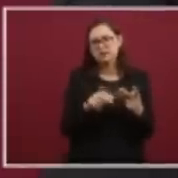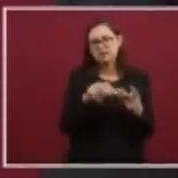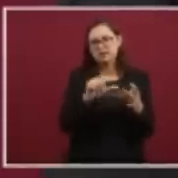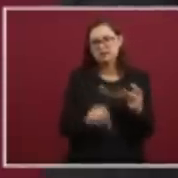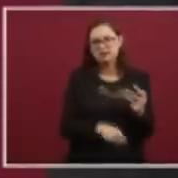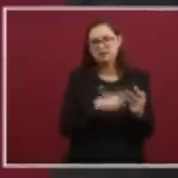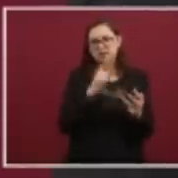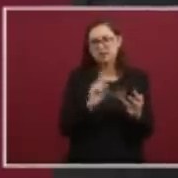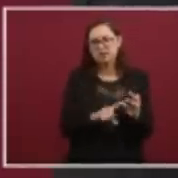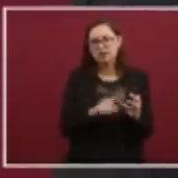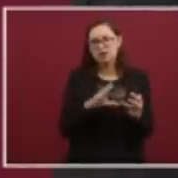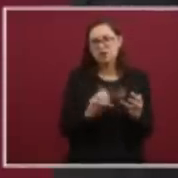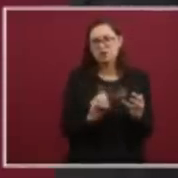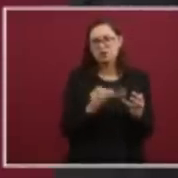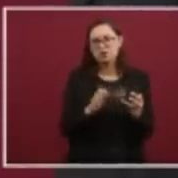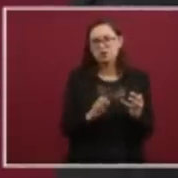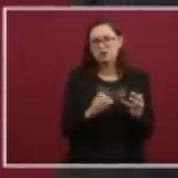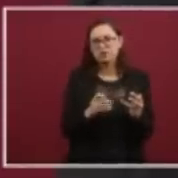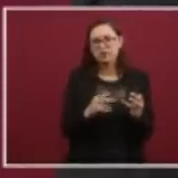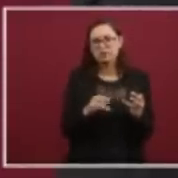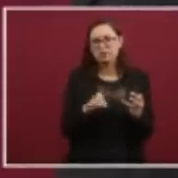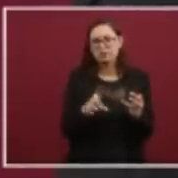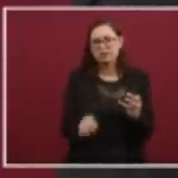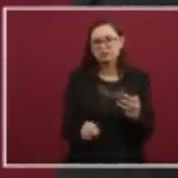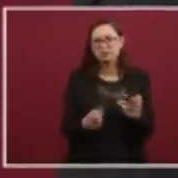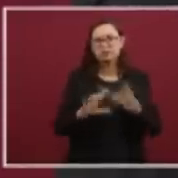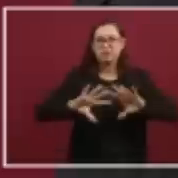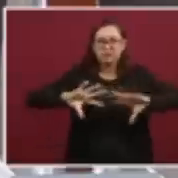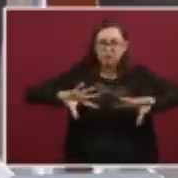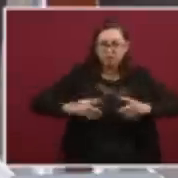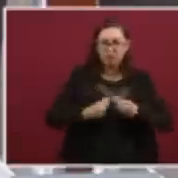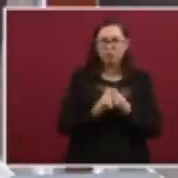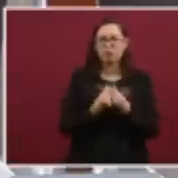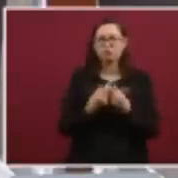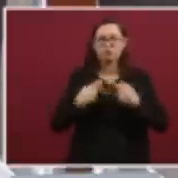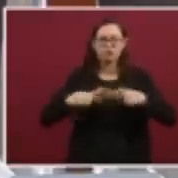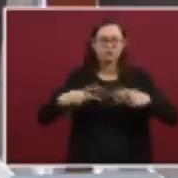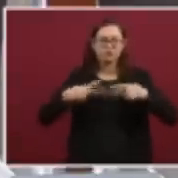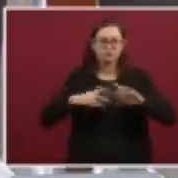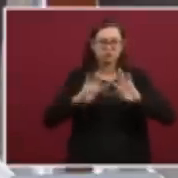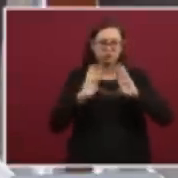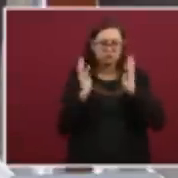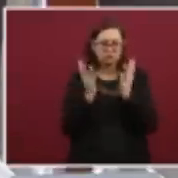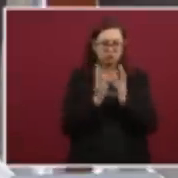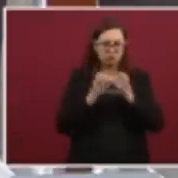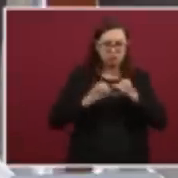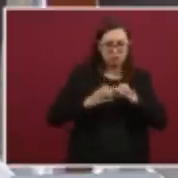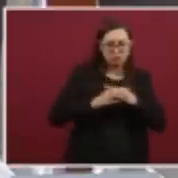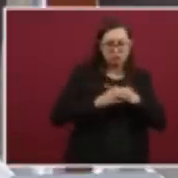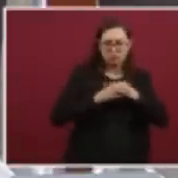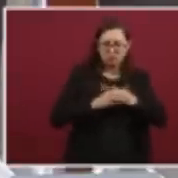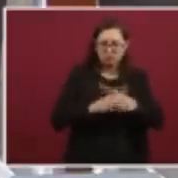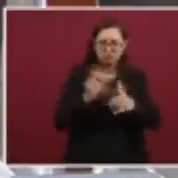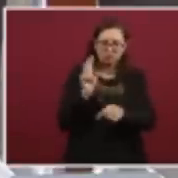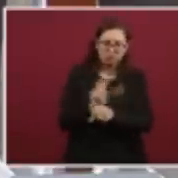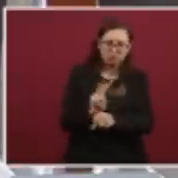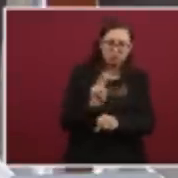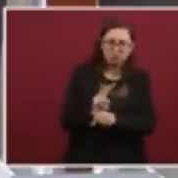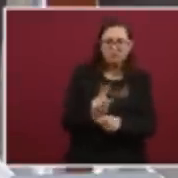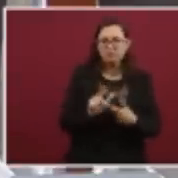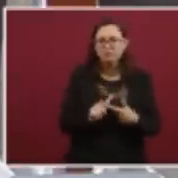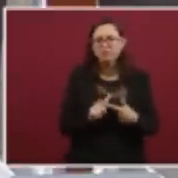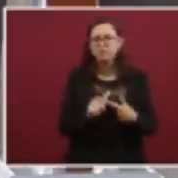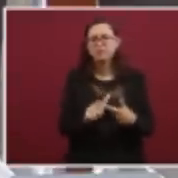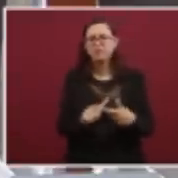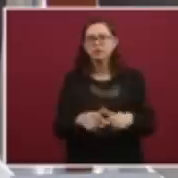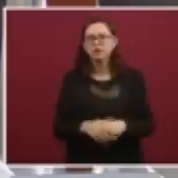instancias y, desde luego, esta es una combinación de expertos que se va a mantener y que se está mejorando. La